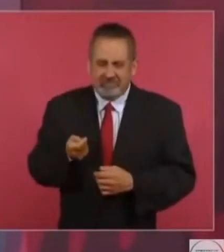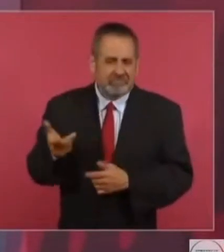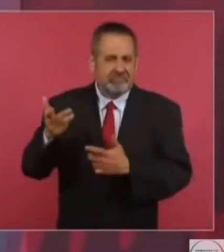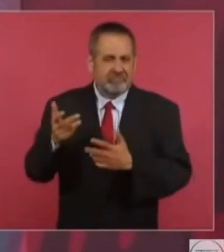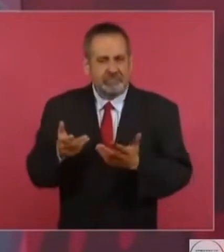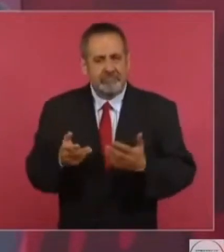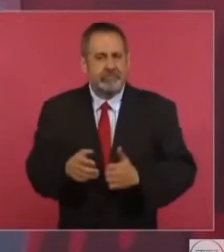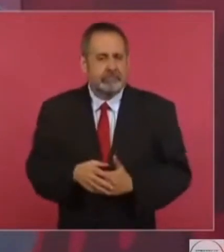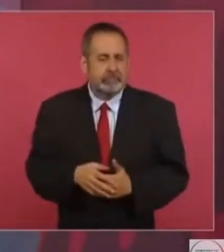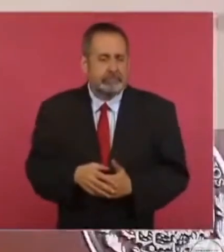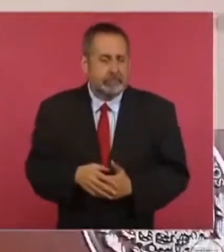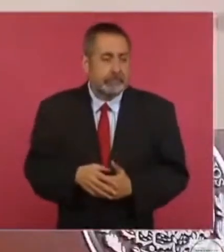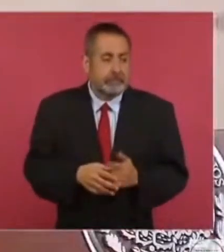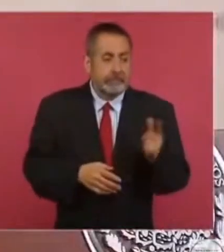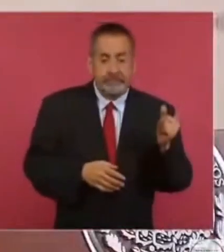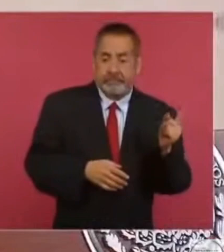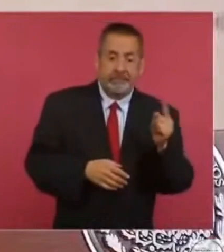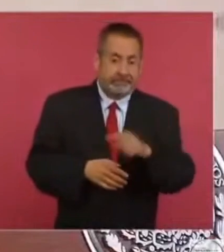y eso